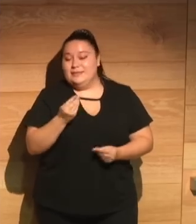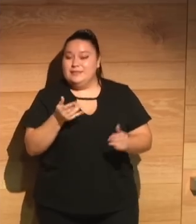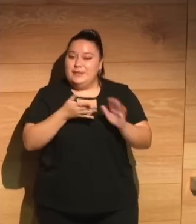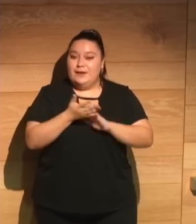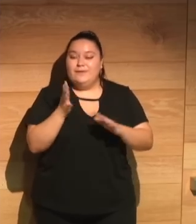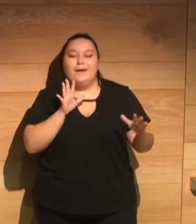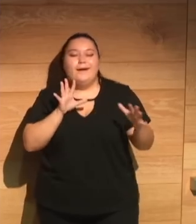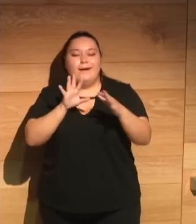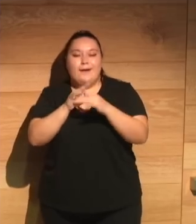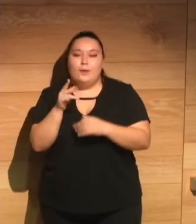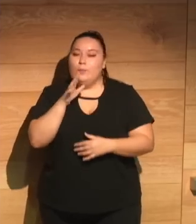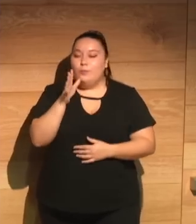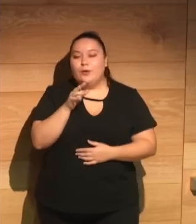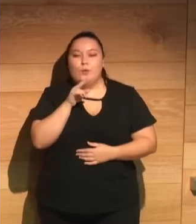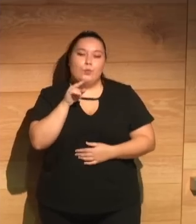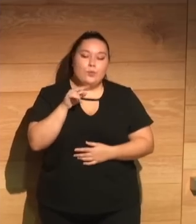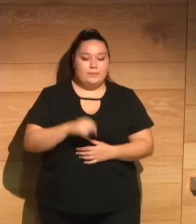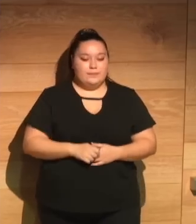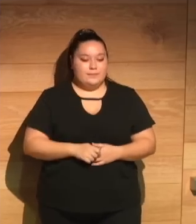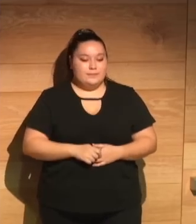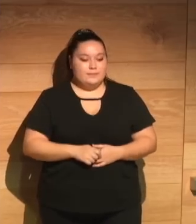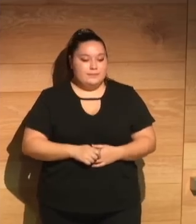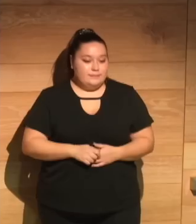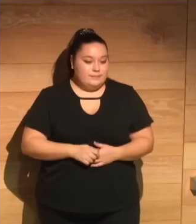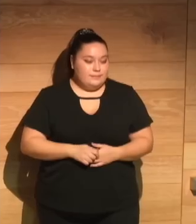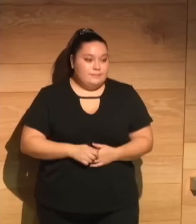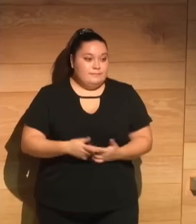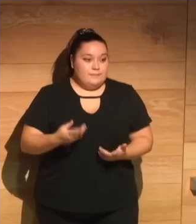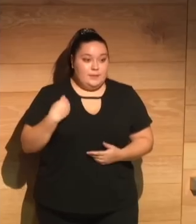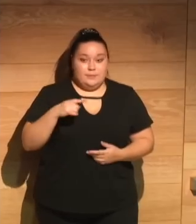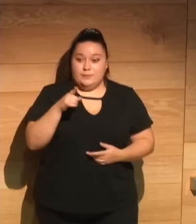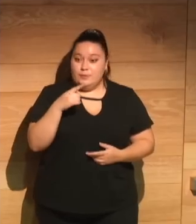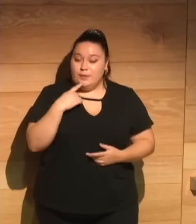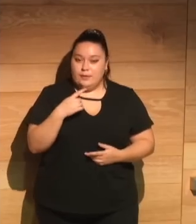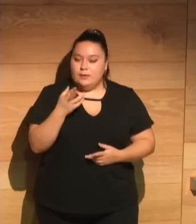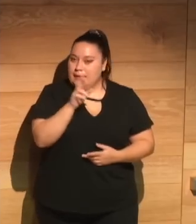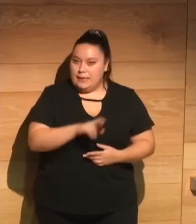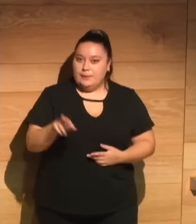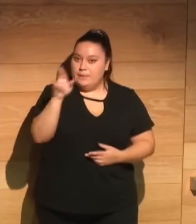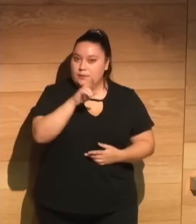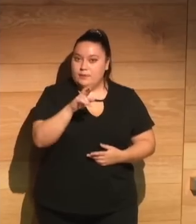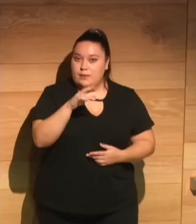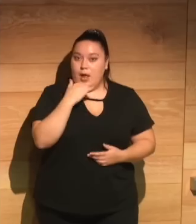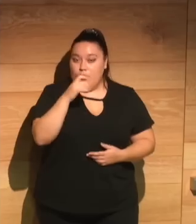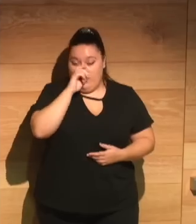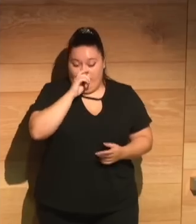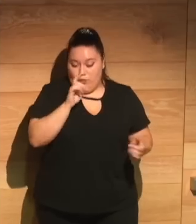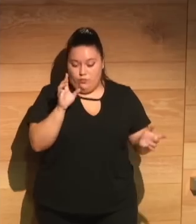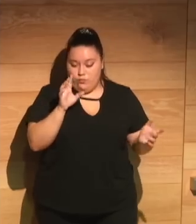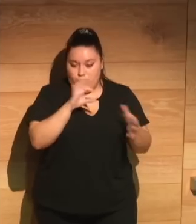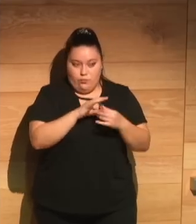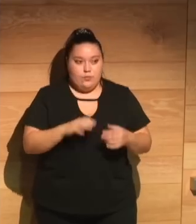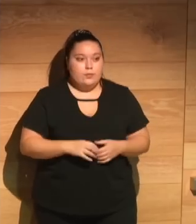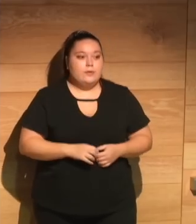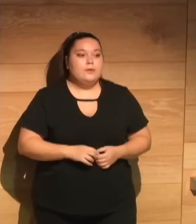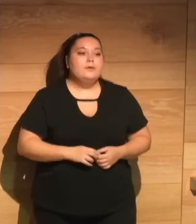apetitoso verlo porque silbaba. De todas maneras, vamos a ver que esto que está diciendo Arturo se repite, efectivamente, que es más viejo que el mundo. Y lo que